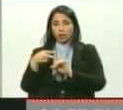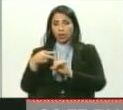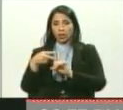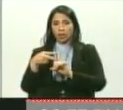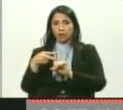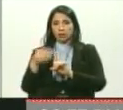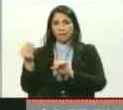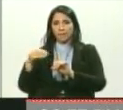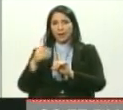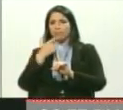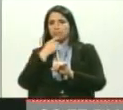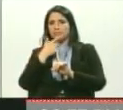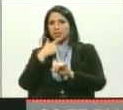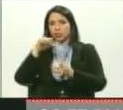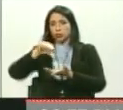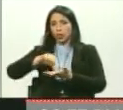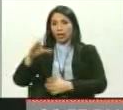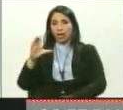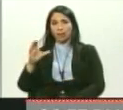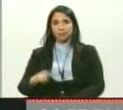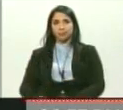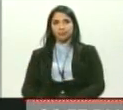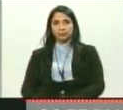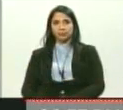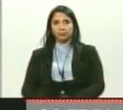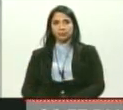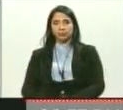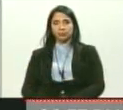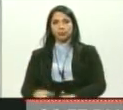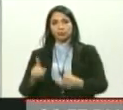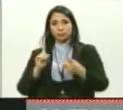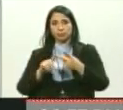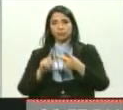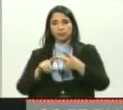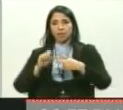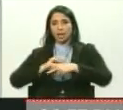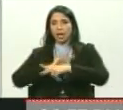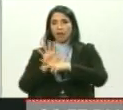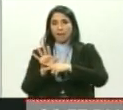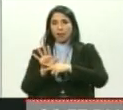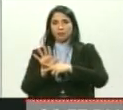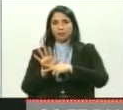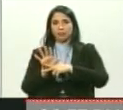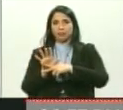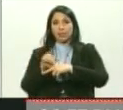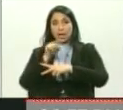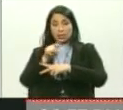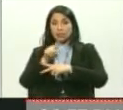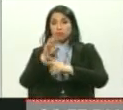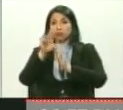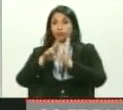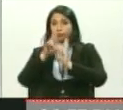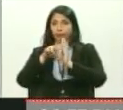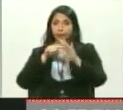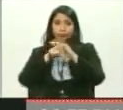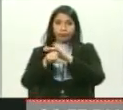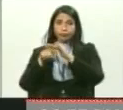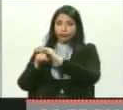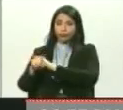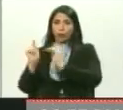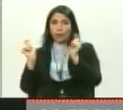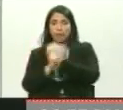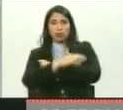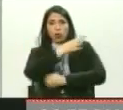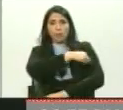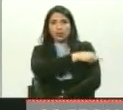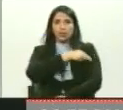más bellos de la ciudad de Caracas, y el Hotel Alba Caracas. Ahí nos estamos cuidando, hemos convertido en hospitales